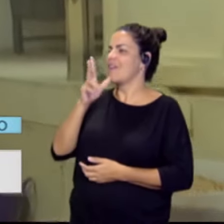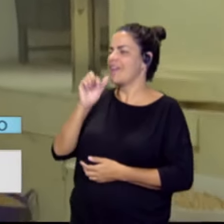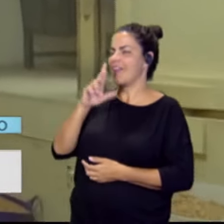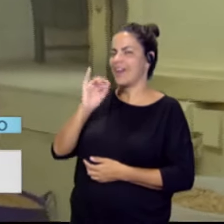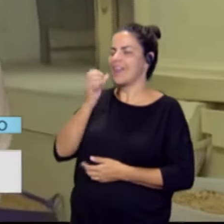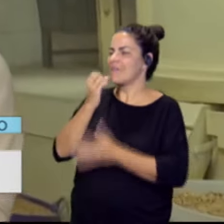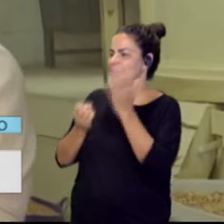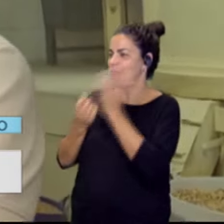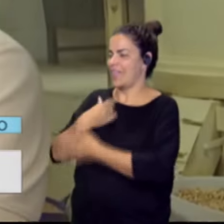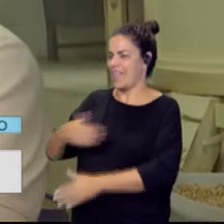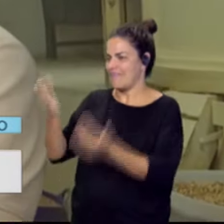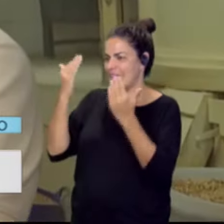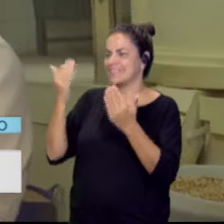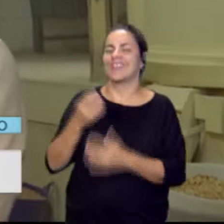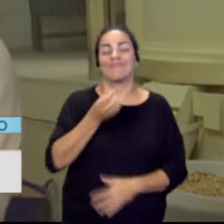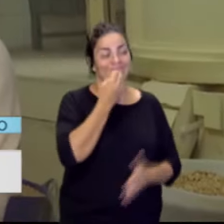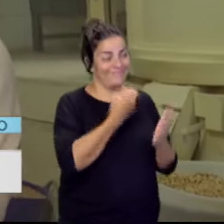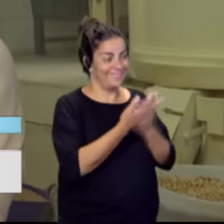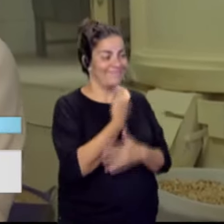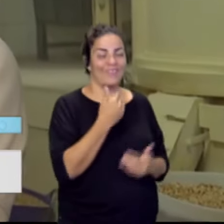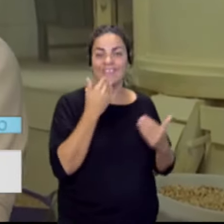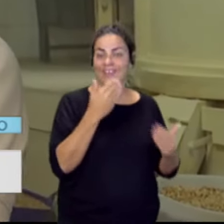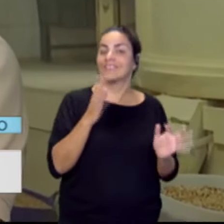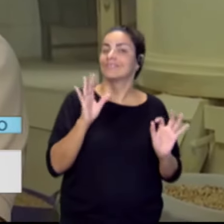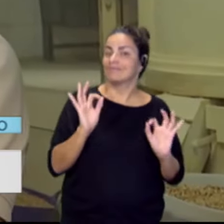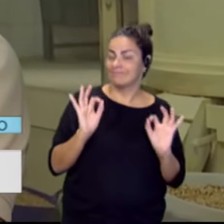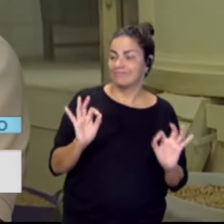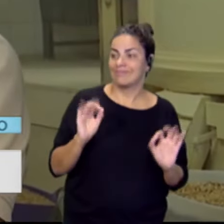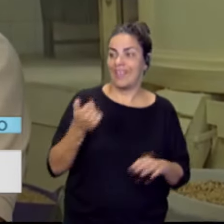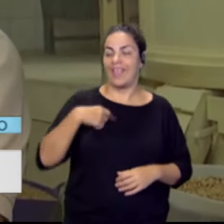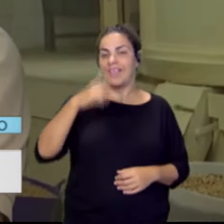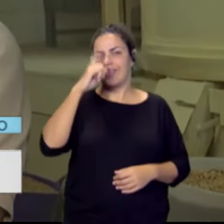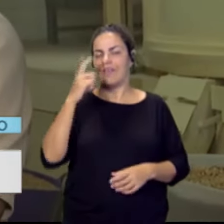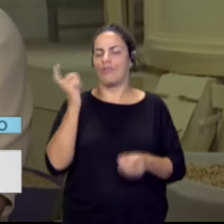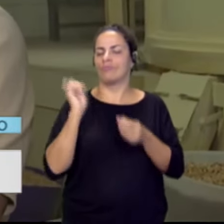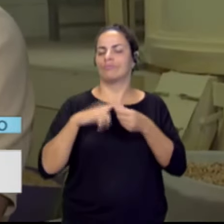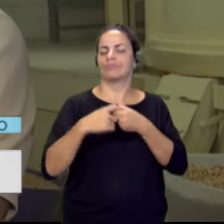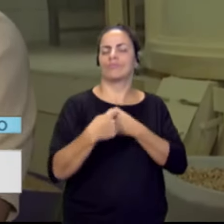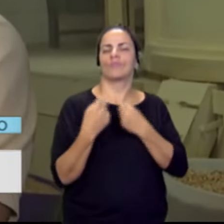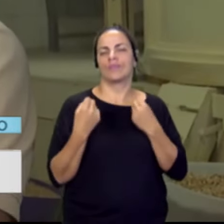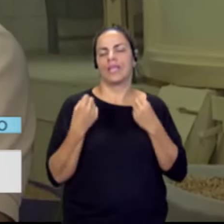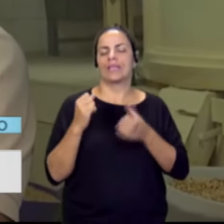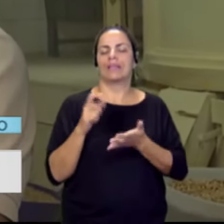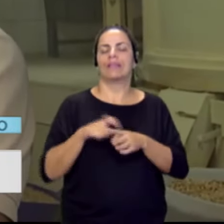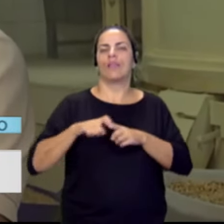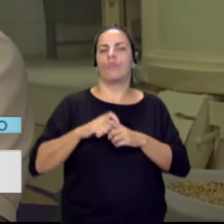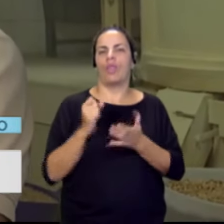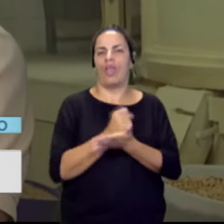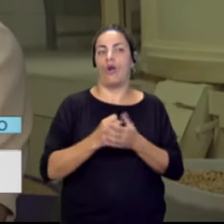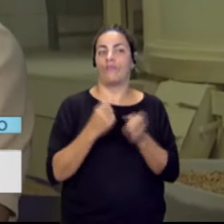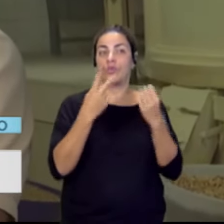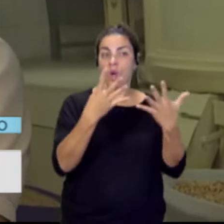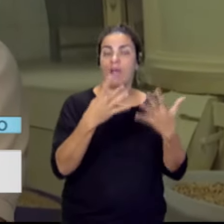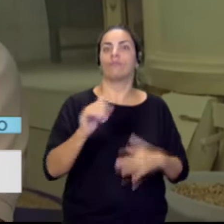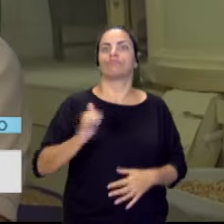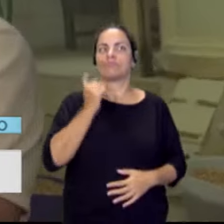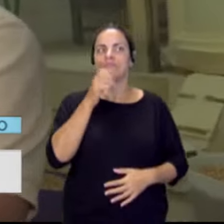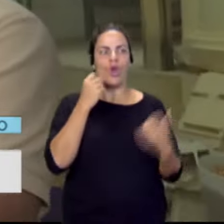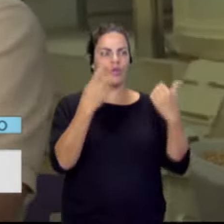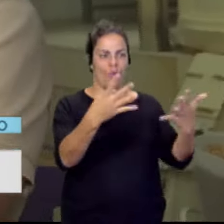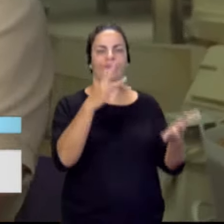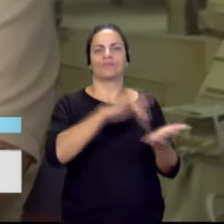gracias. Así es, este año pues hemos participado con 9 variedades de gofio, y casualmente las 9 variedades han sido premiadas.